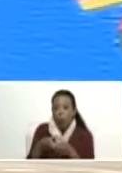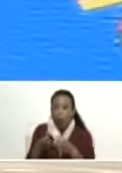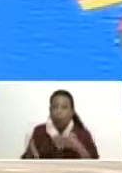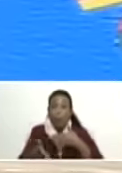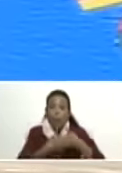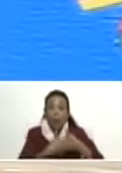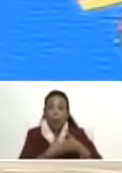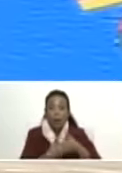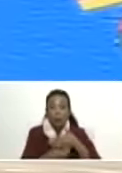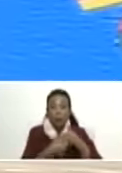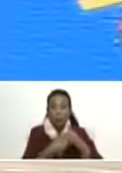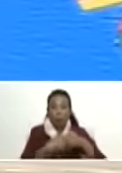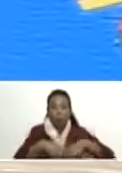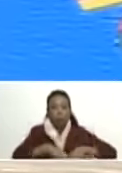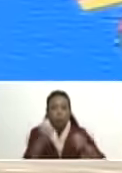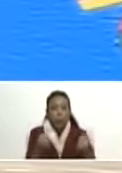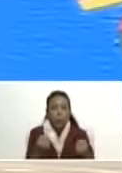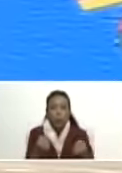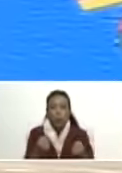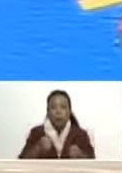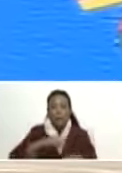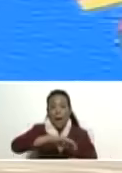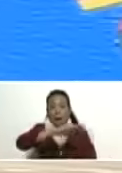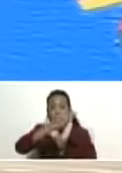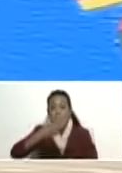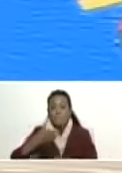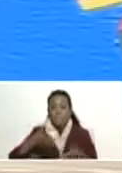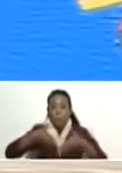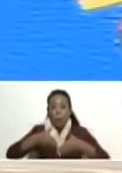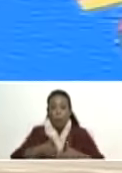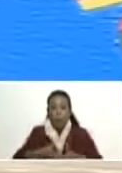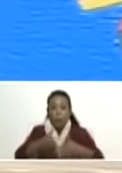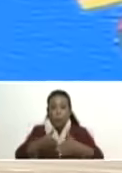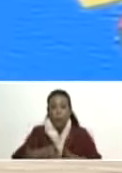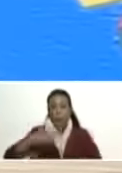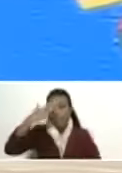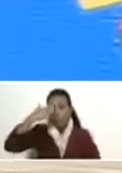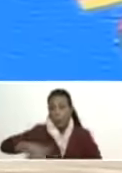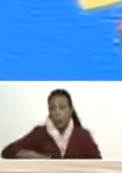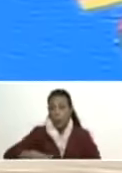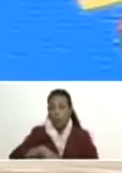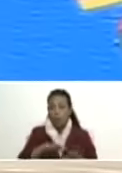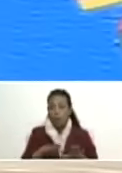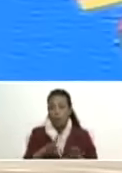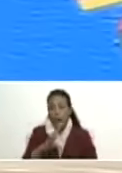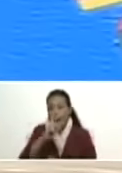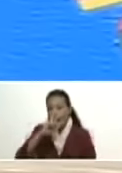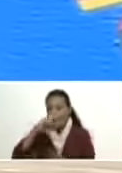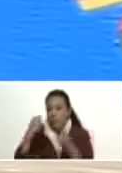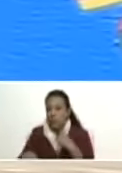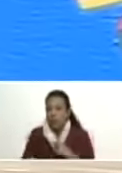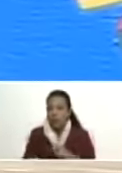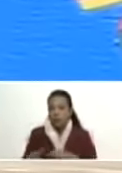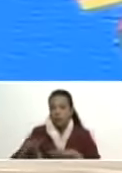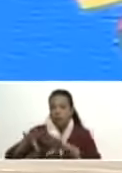bloqueo, de la destrucción de nuestra marina, de las amenazas de invasión.